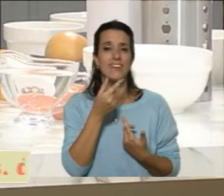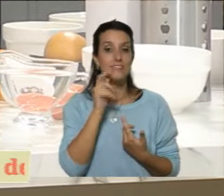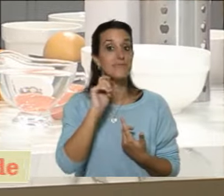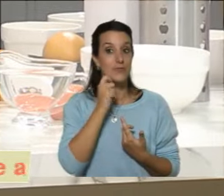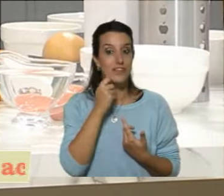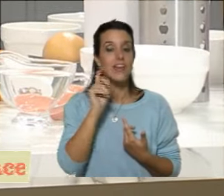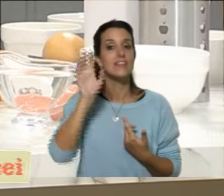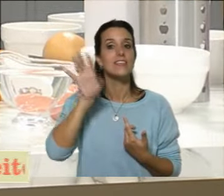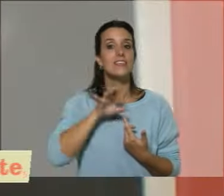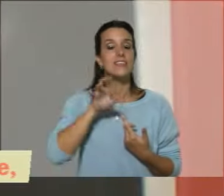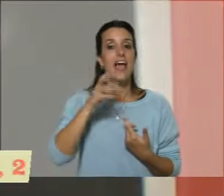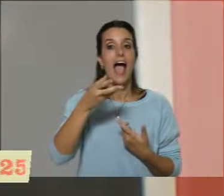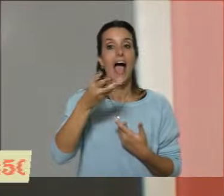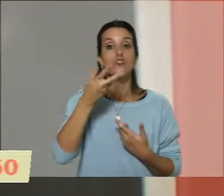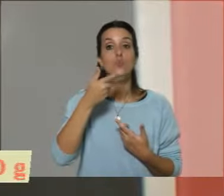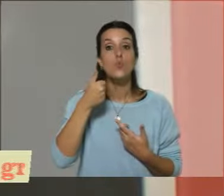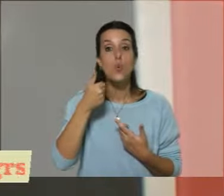gusta. Tengo acá parte del azúcar